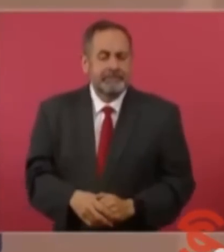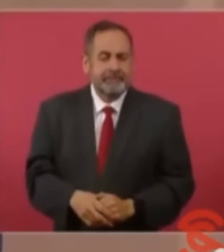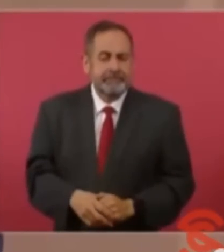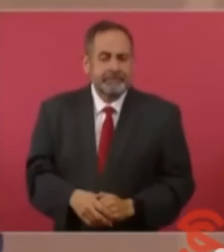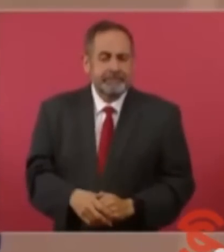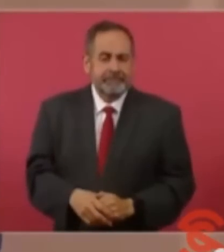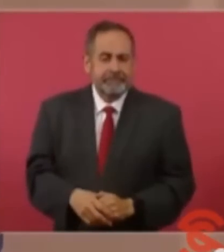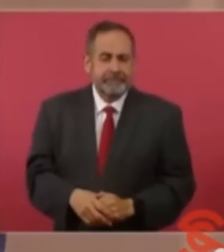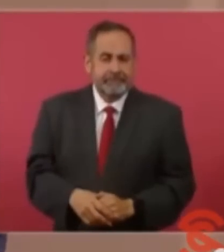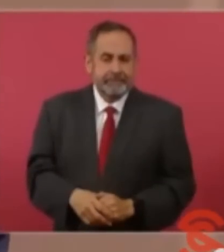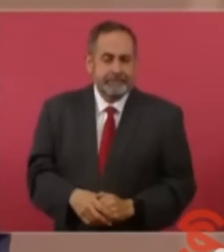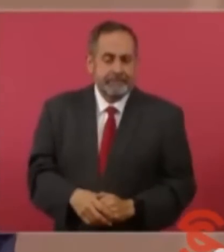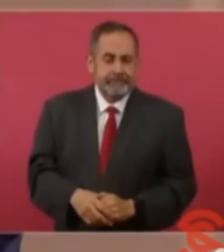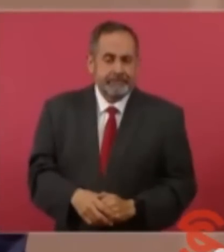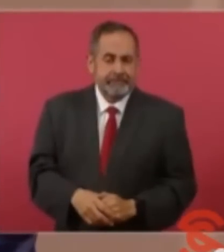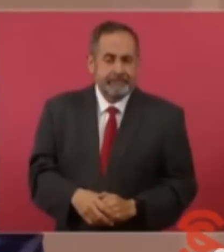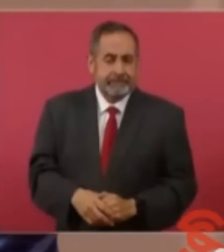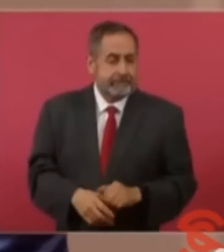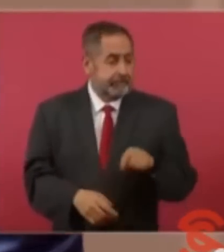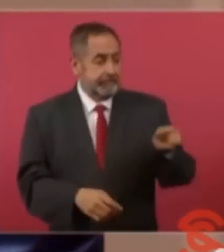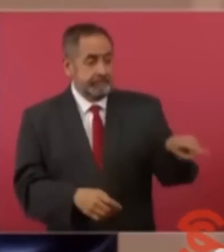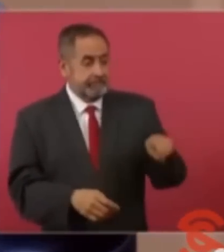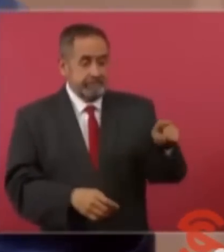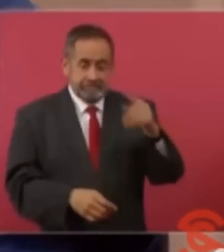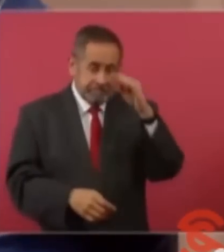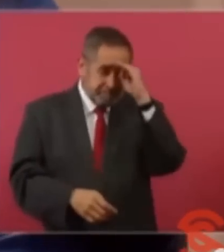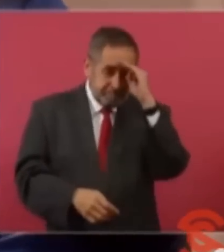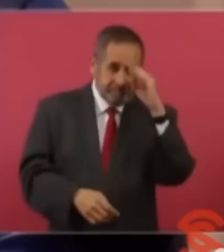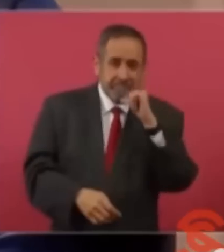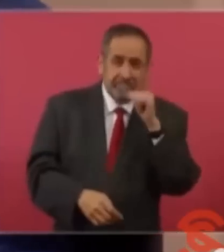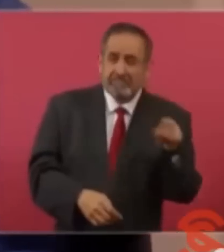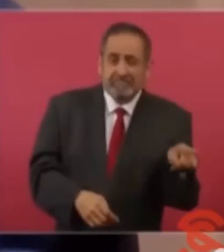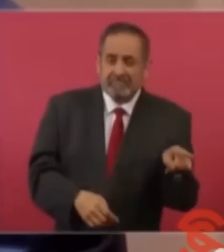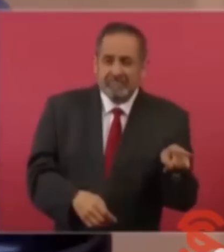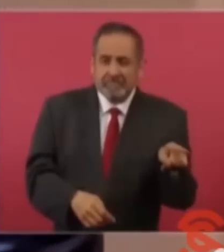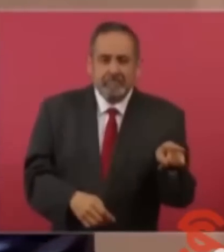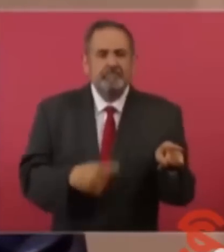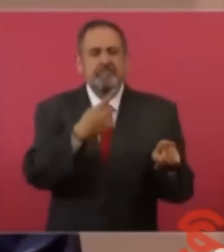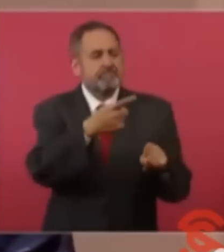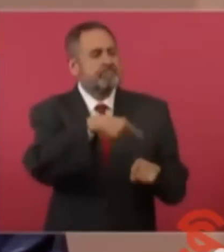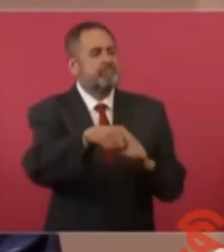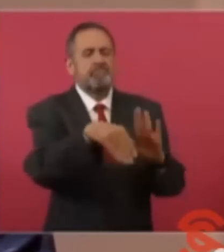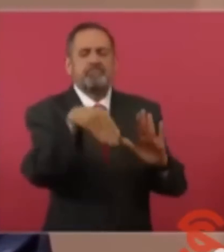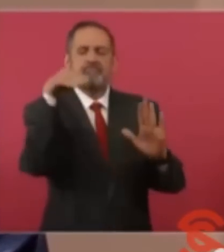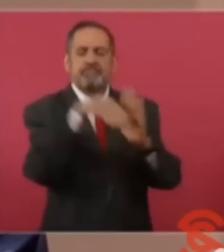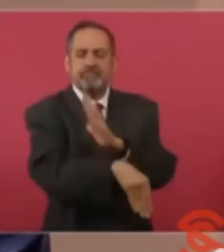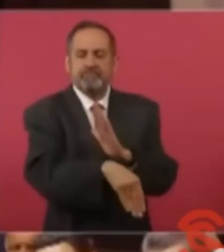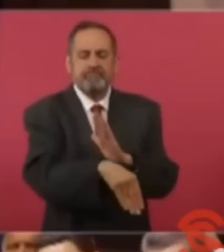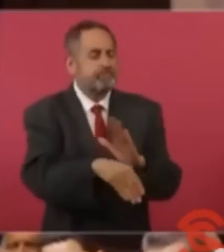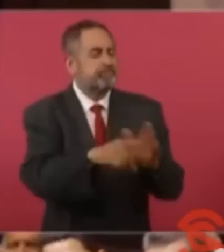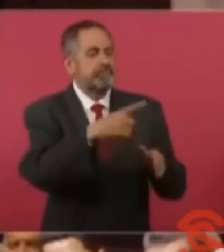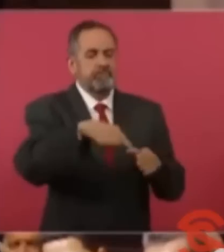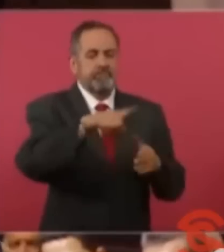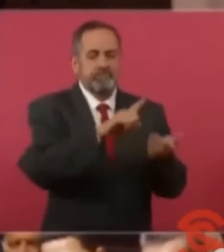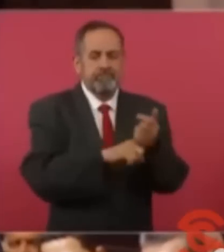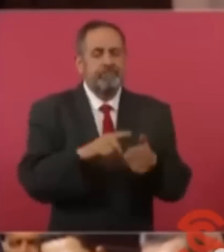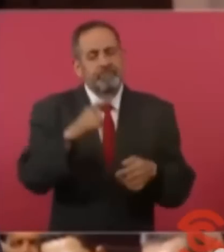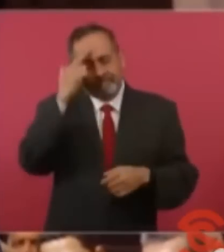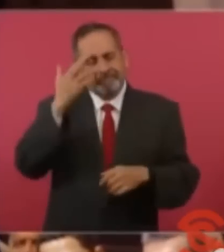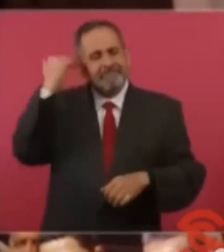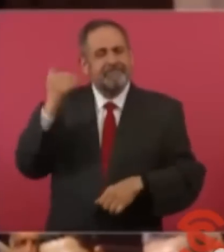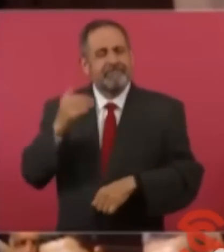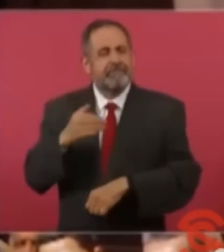El no haberse hecho esta reflexión llevó al fracaso a Francisco I.